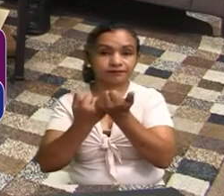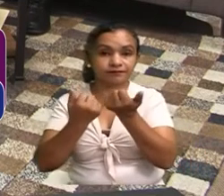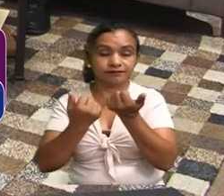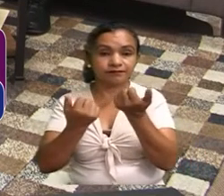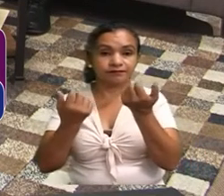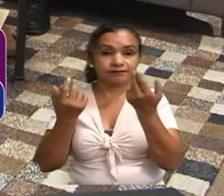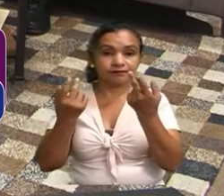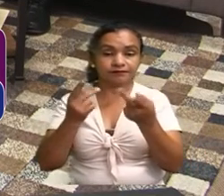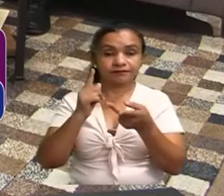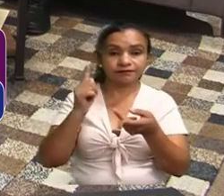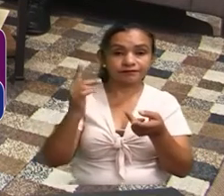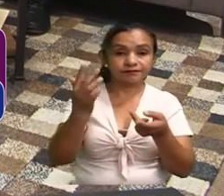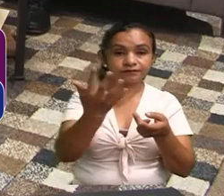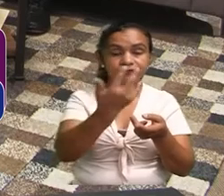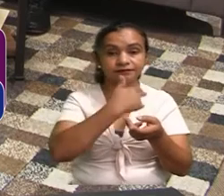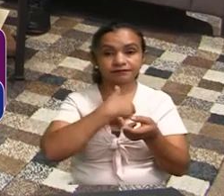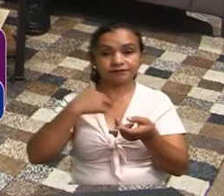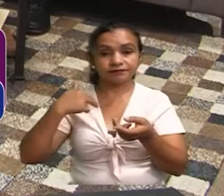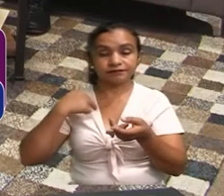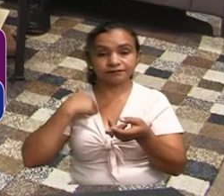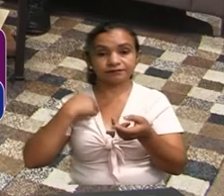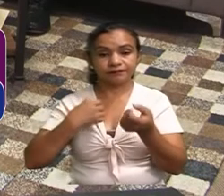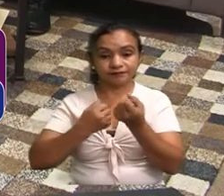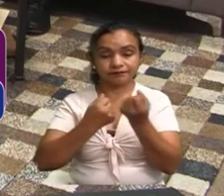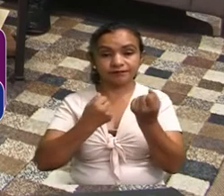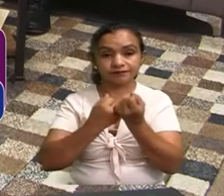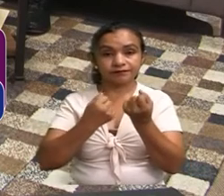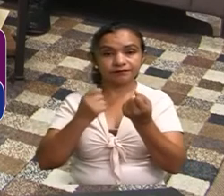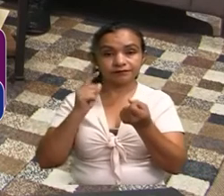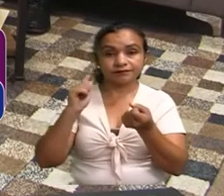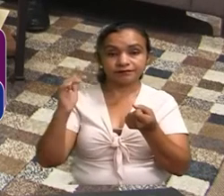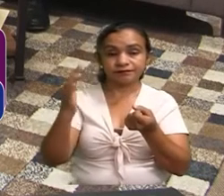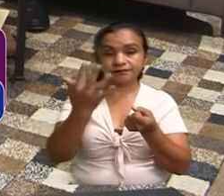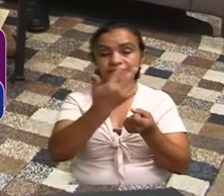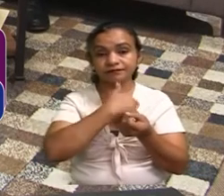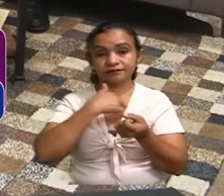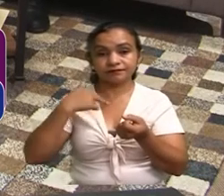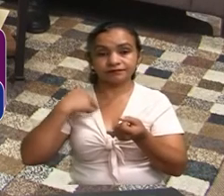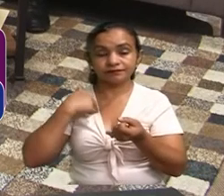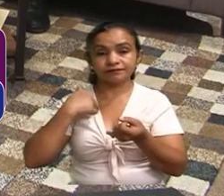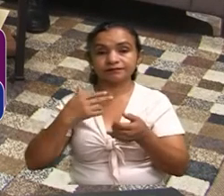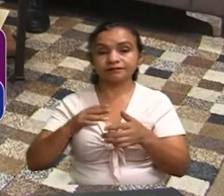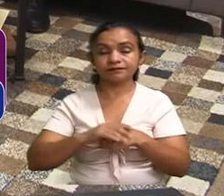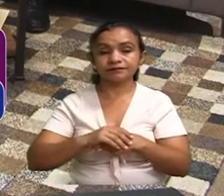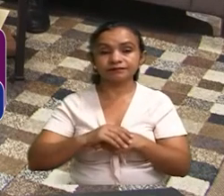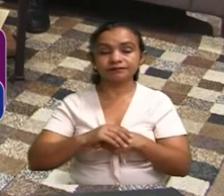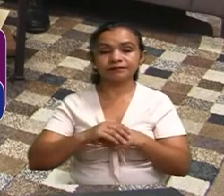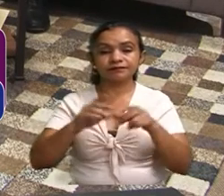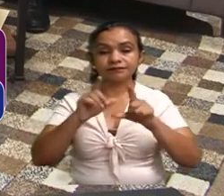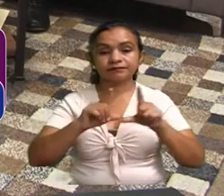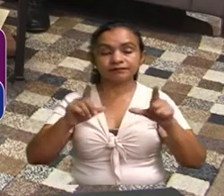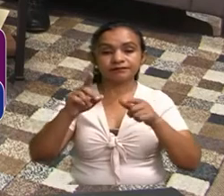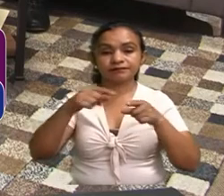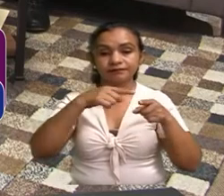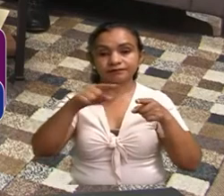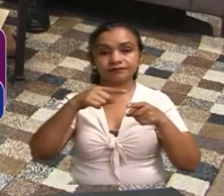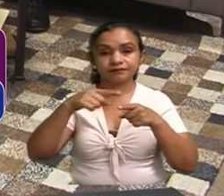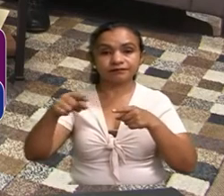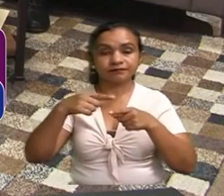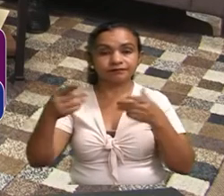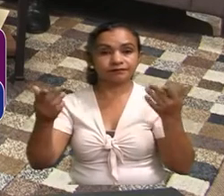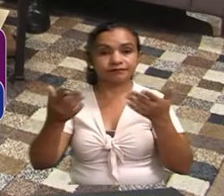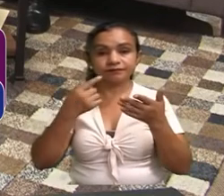que toda la dinámica, además de apoyarles nosotros, pero toda la dinámica sea a nivel territorial, a nivel municipal. Y es,